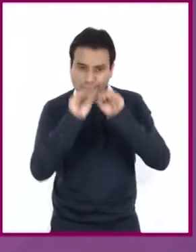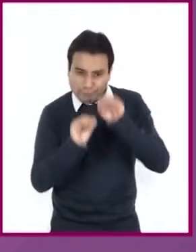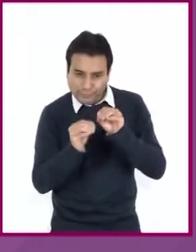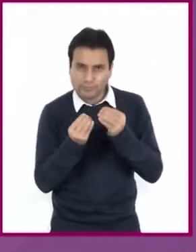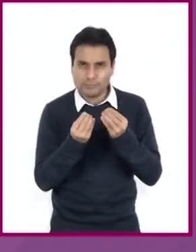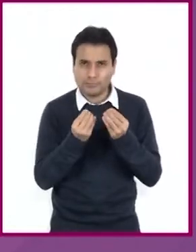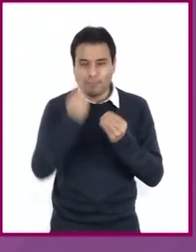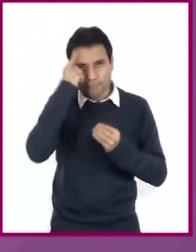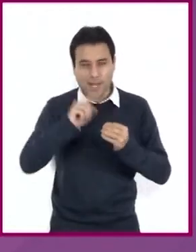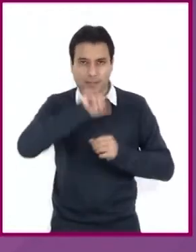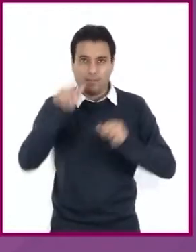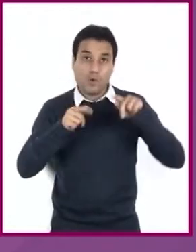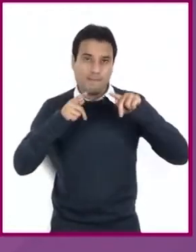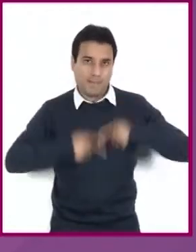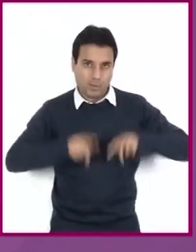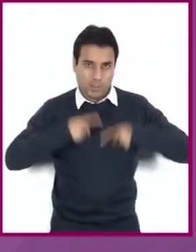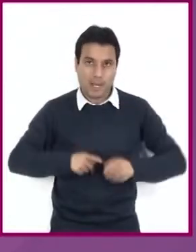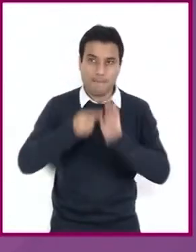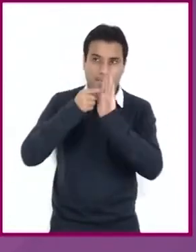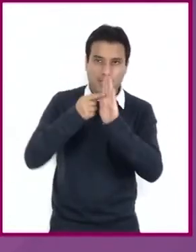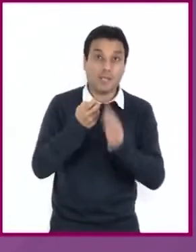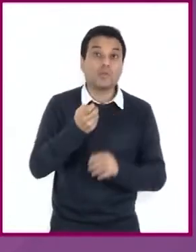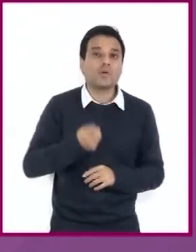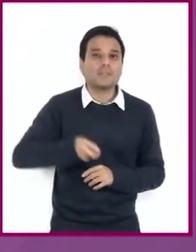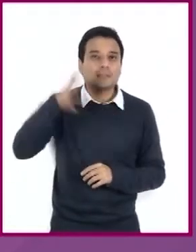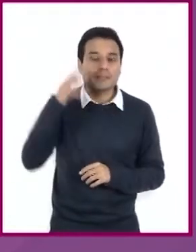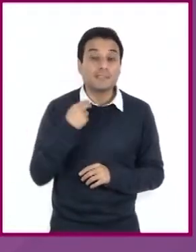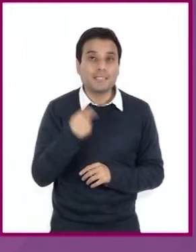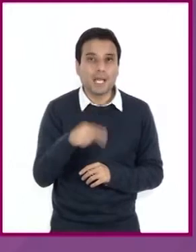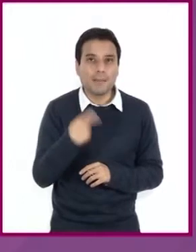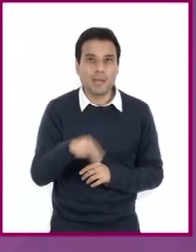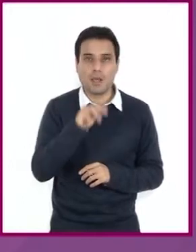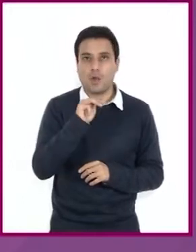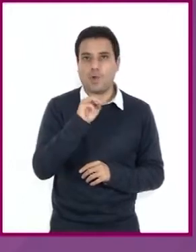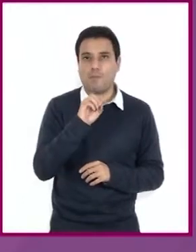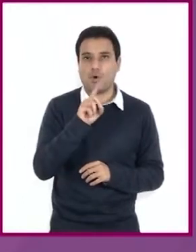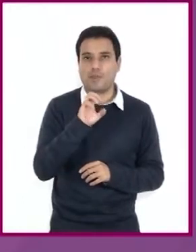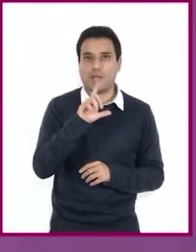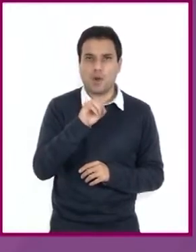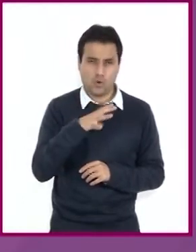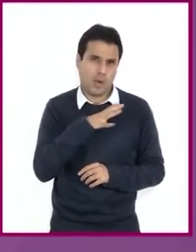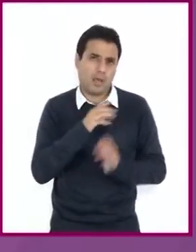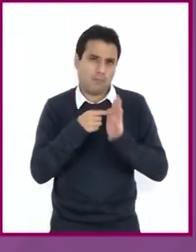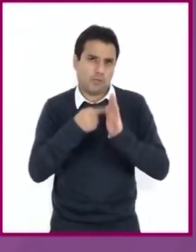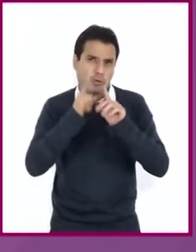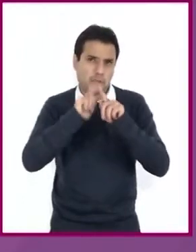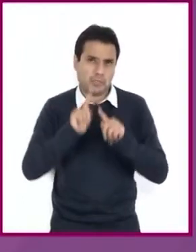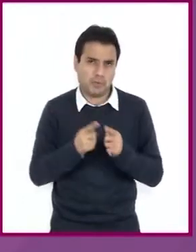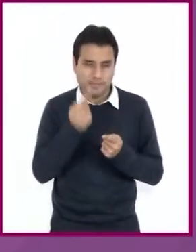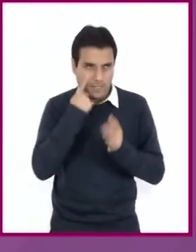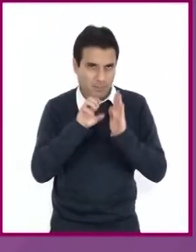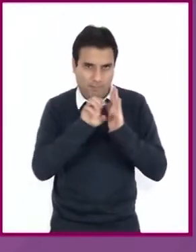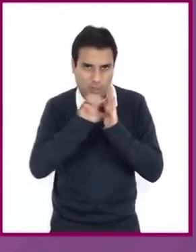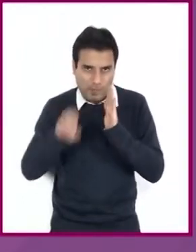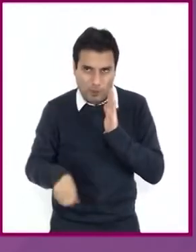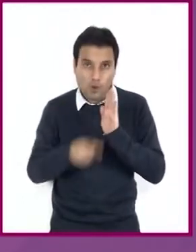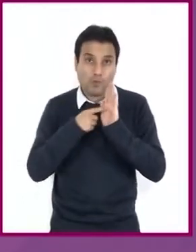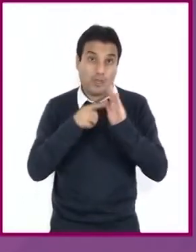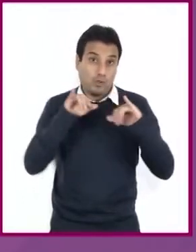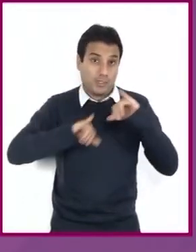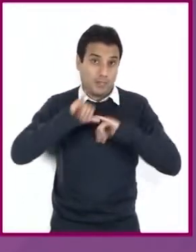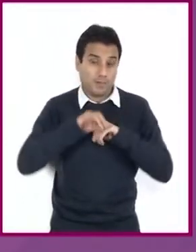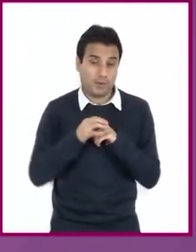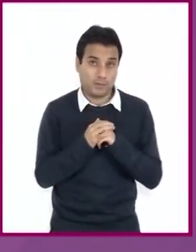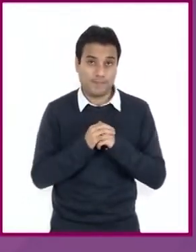demás. A esto se le conoce como modelo. Sin embargo, hay otro tipo de modelos. Por ejemplo, los modelos